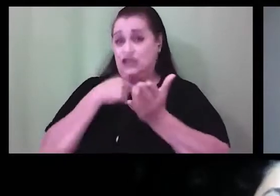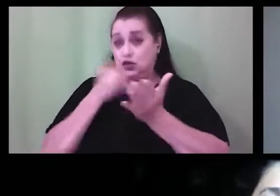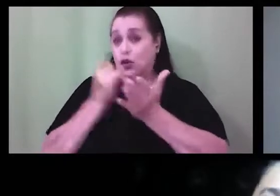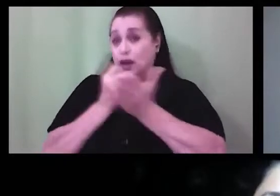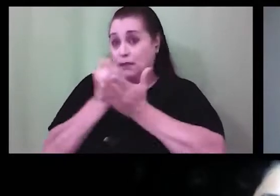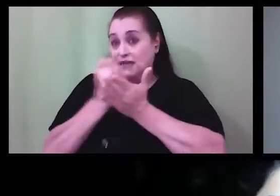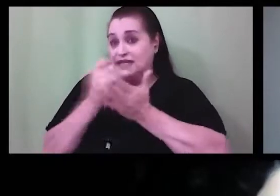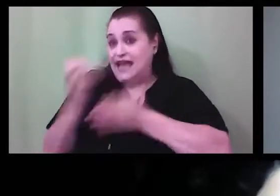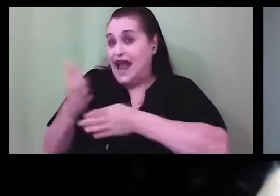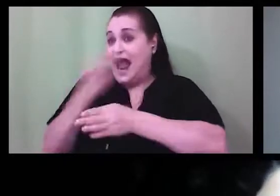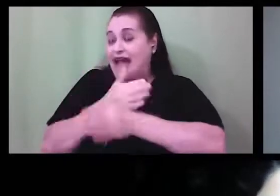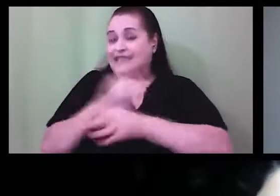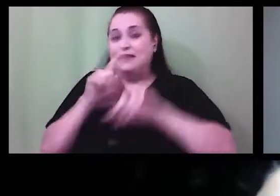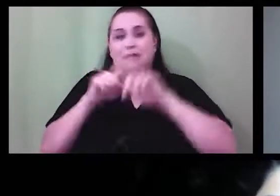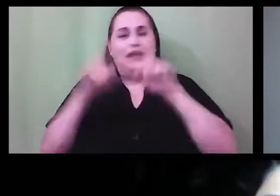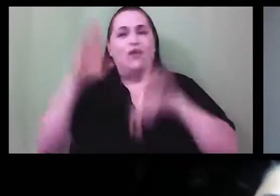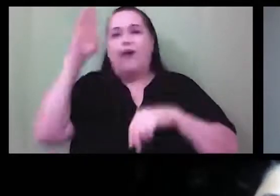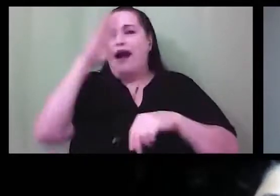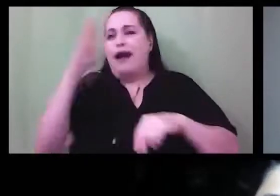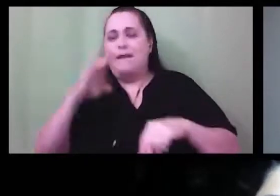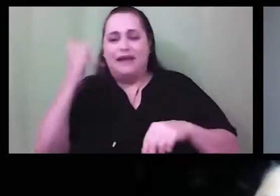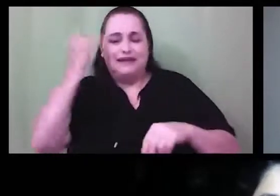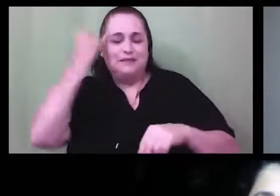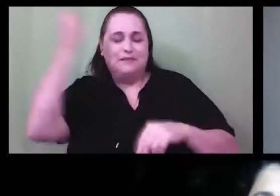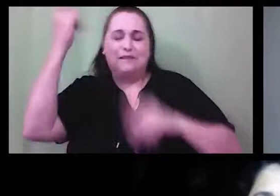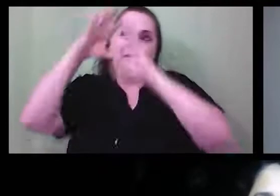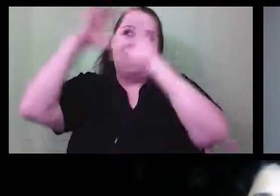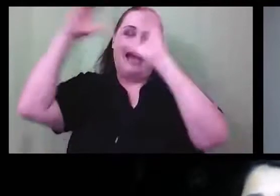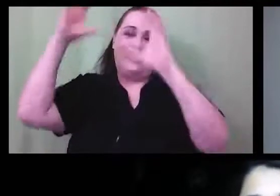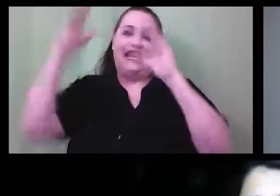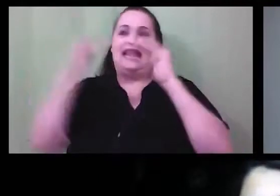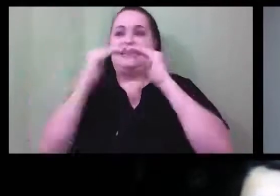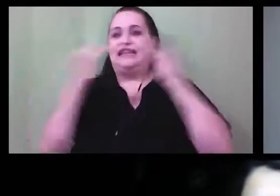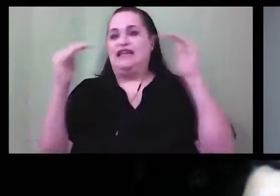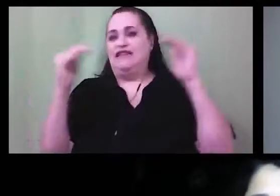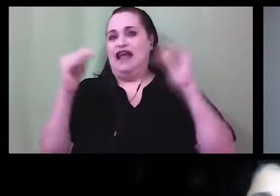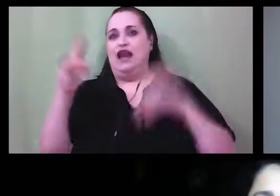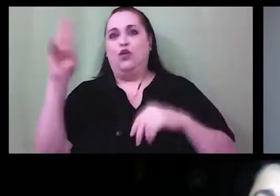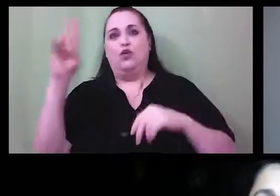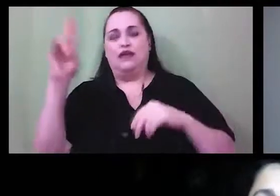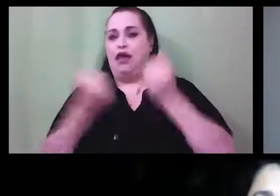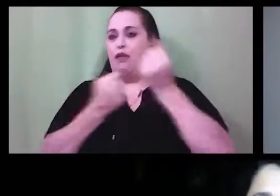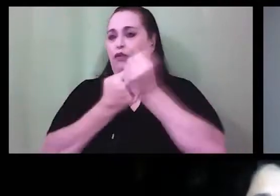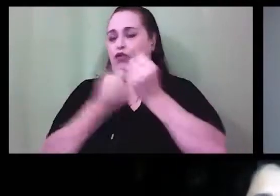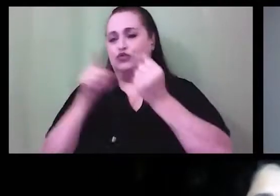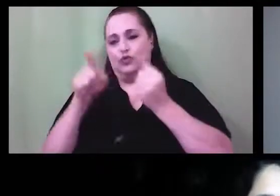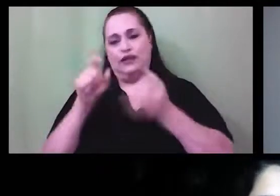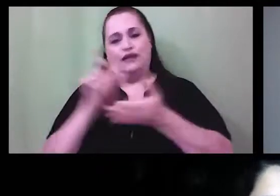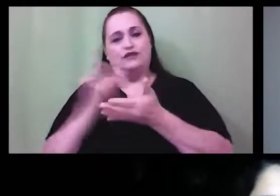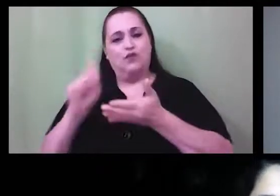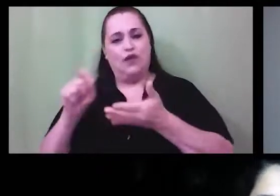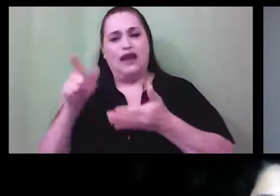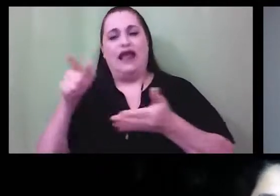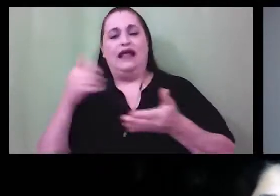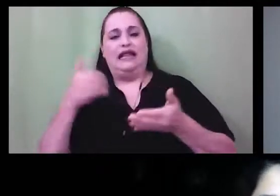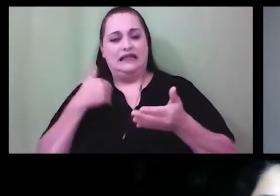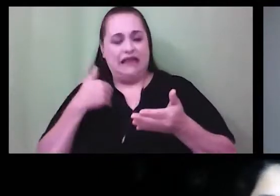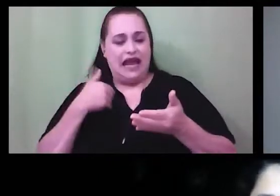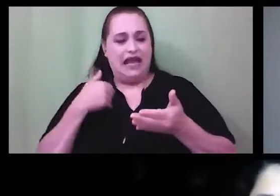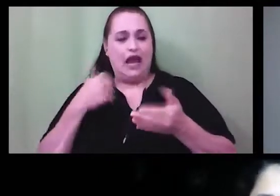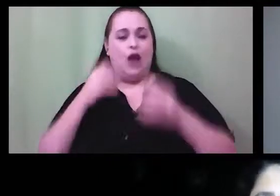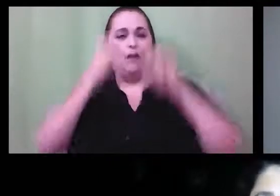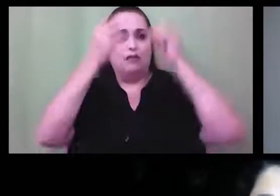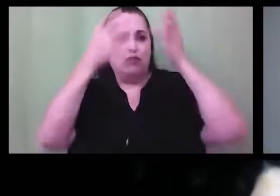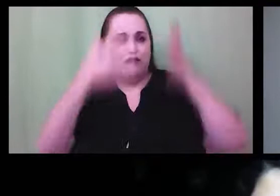poco, jamás me imaginé el nivel de la unidad de apoyo de la escuela, el que él tenga ahí su